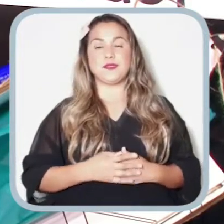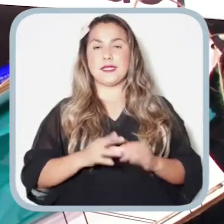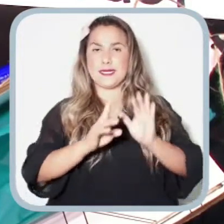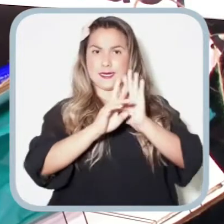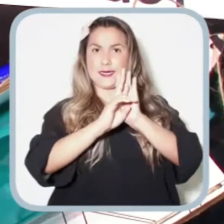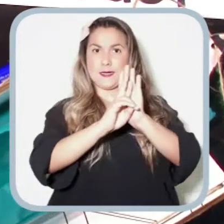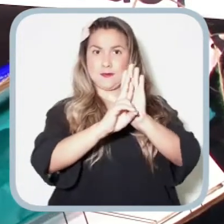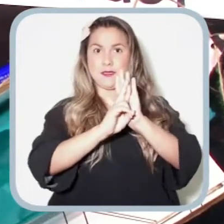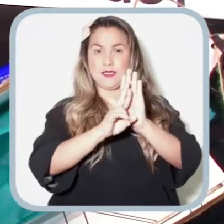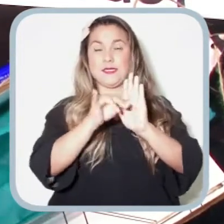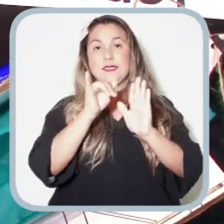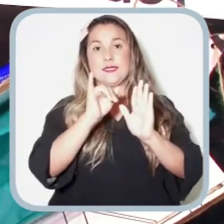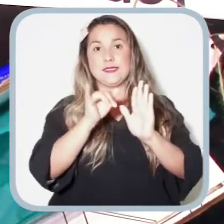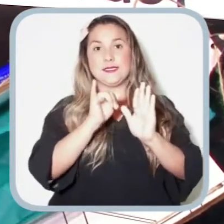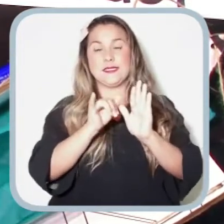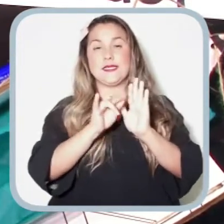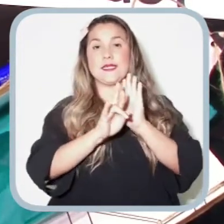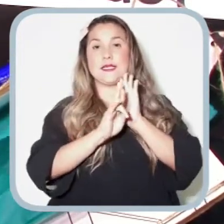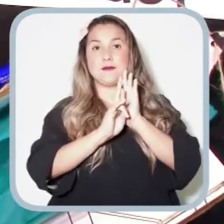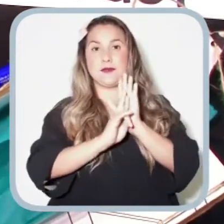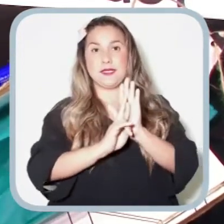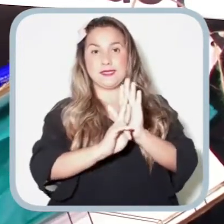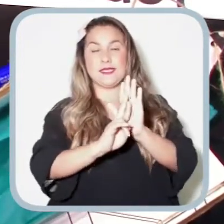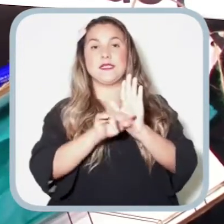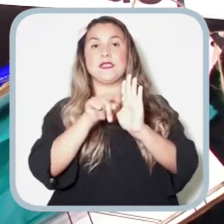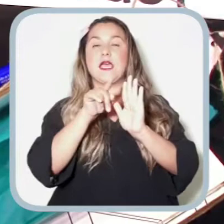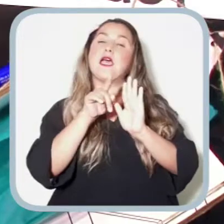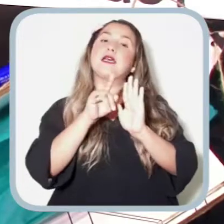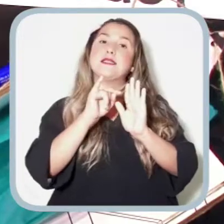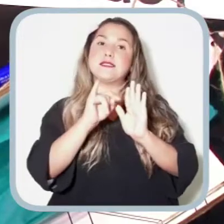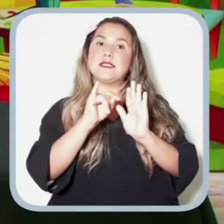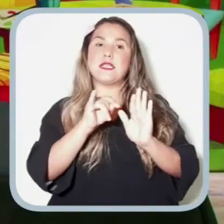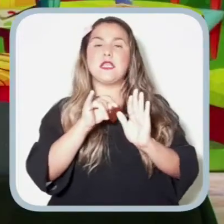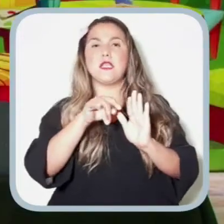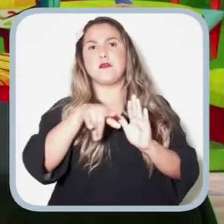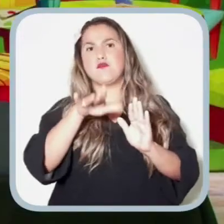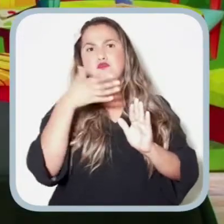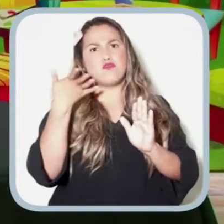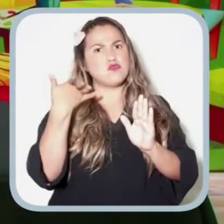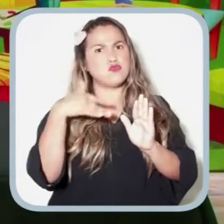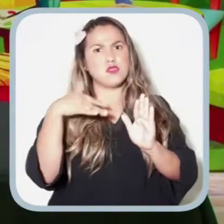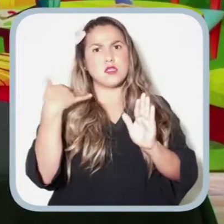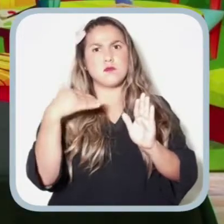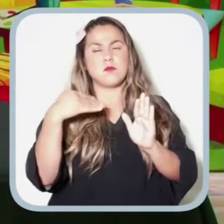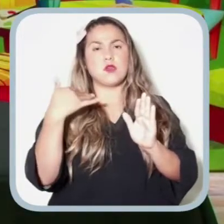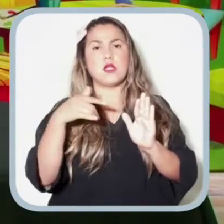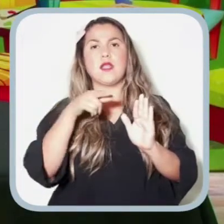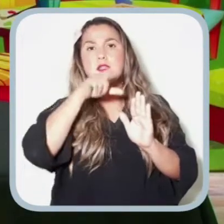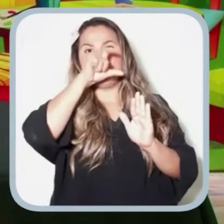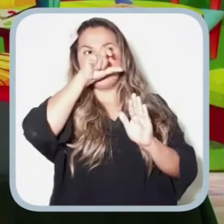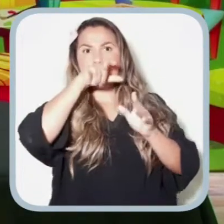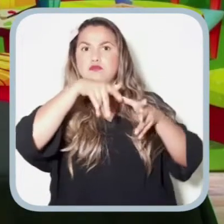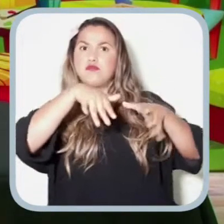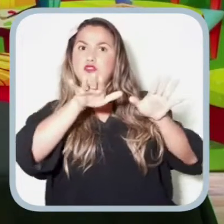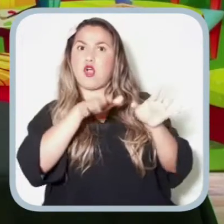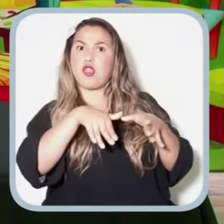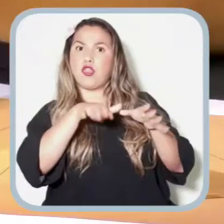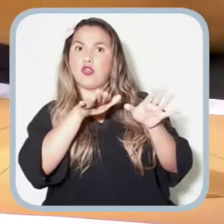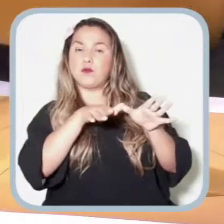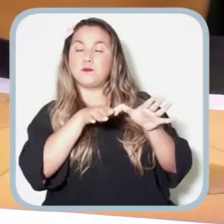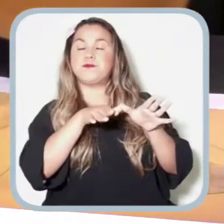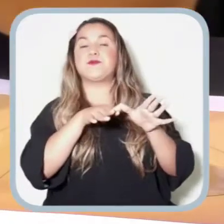y que representa hoy y que represento una reserva para el ecosistema cierto es muy muy importante